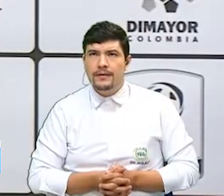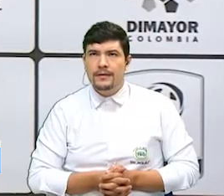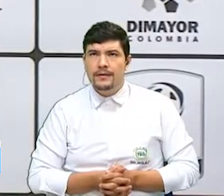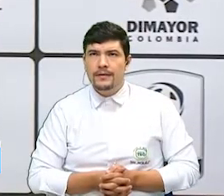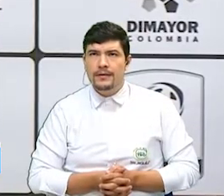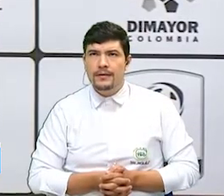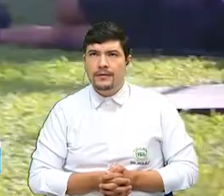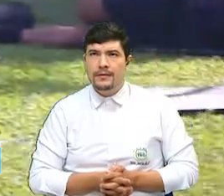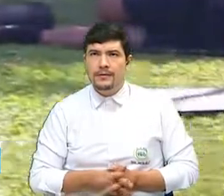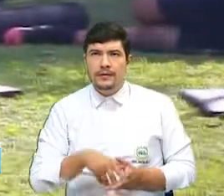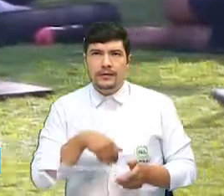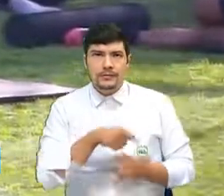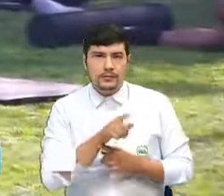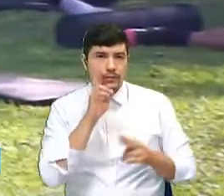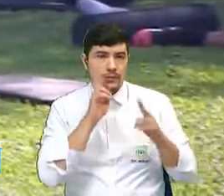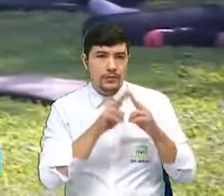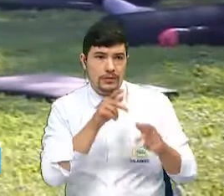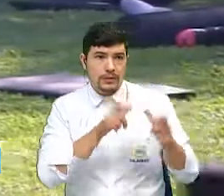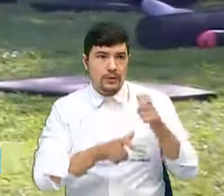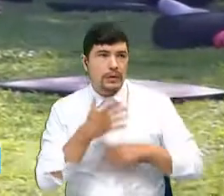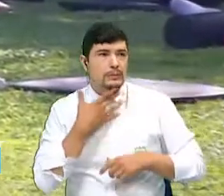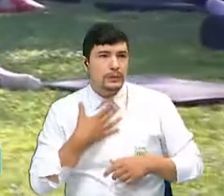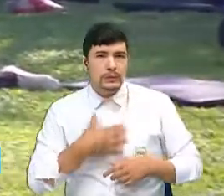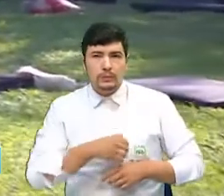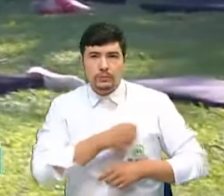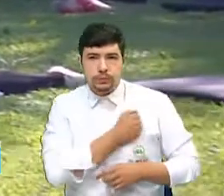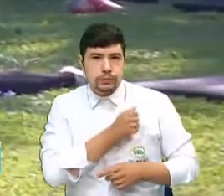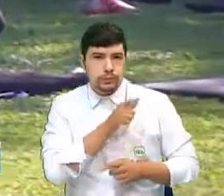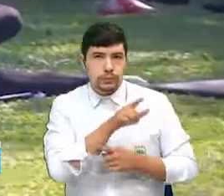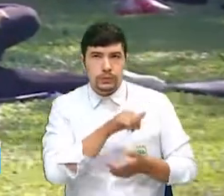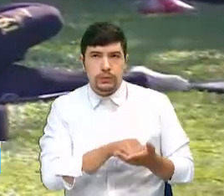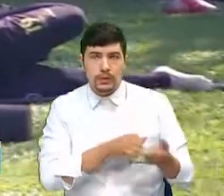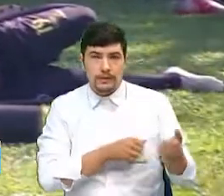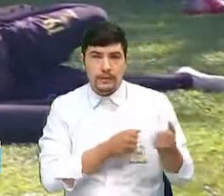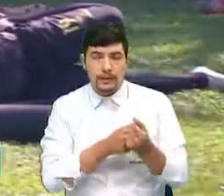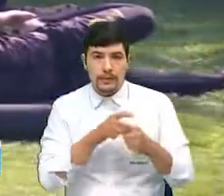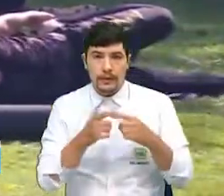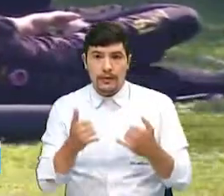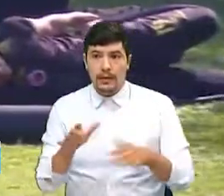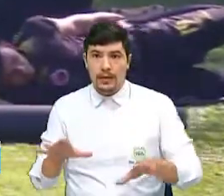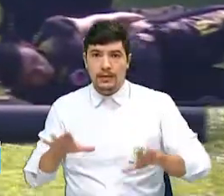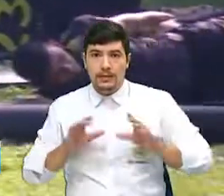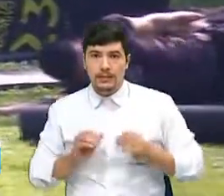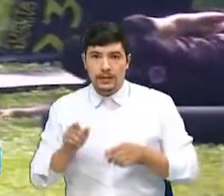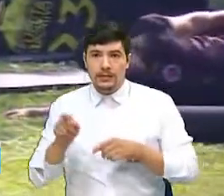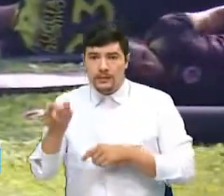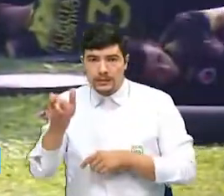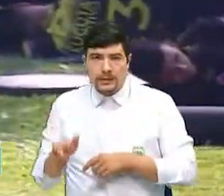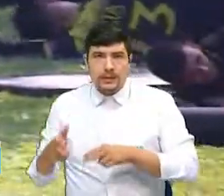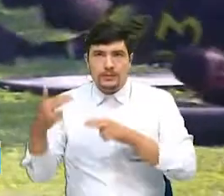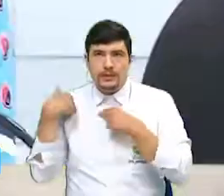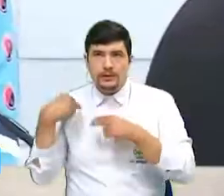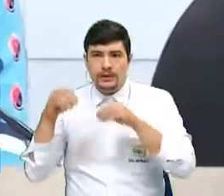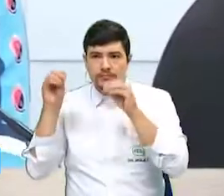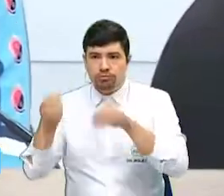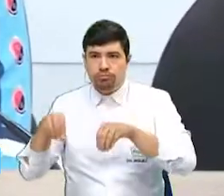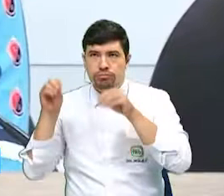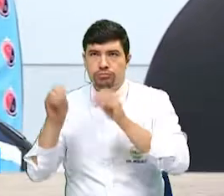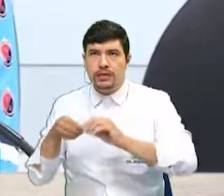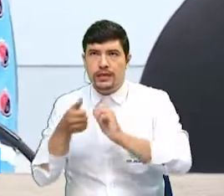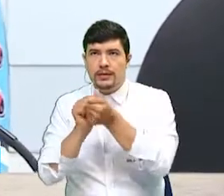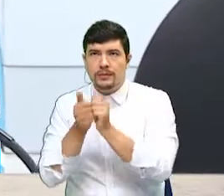Sobre todo su gente y su pasión. Ignacio Rama asumió como preparador físico, reto grande para el calendario. Bueno, muy contentos de estar